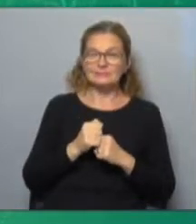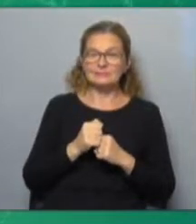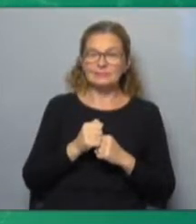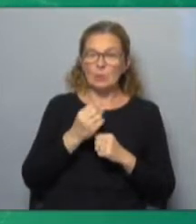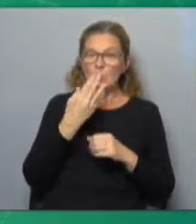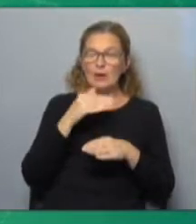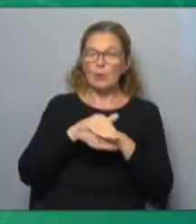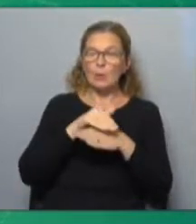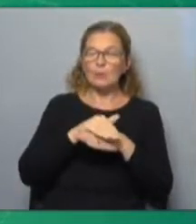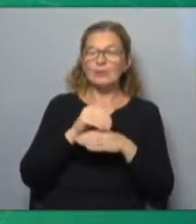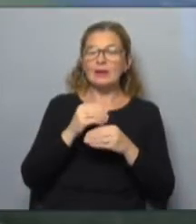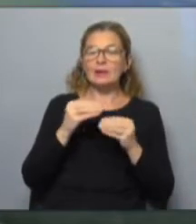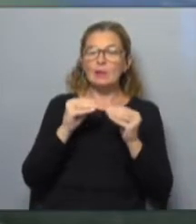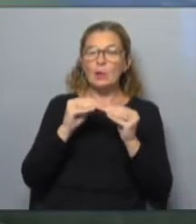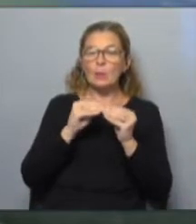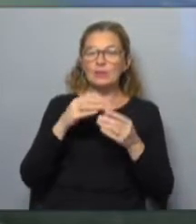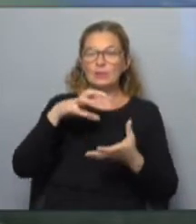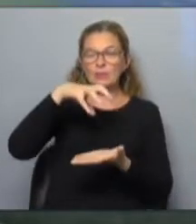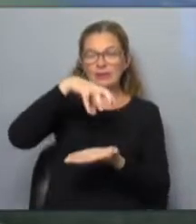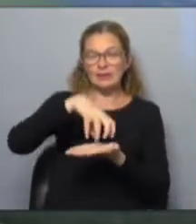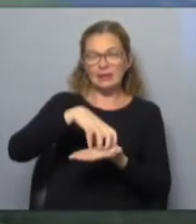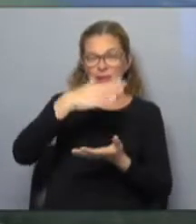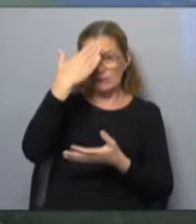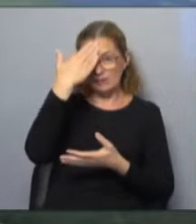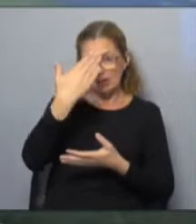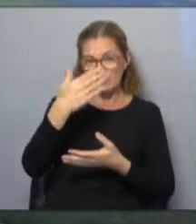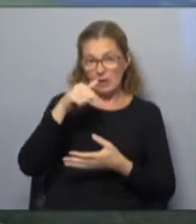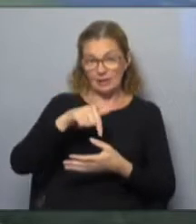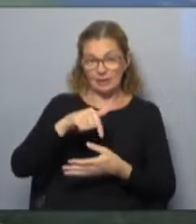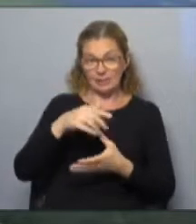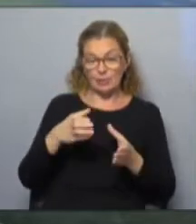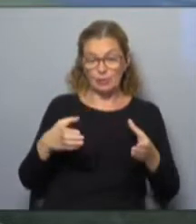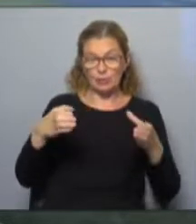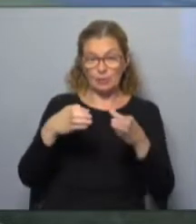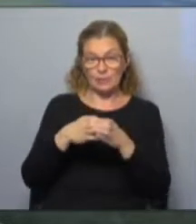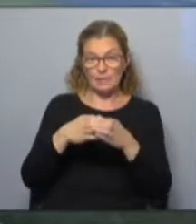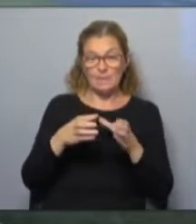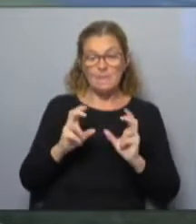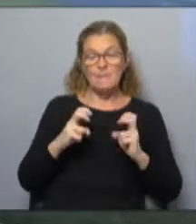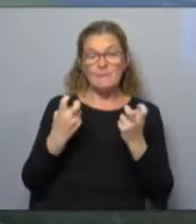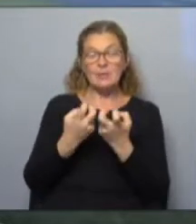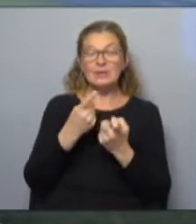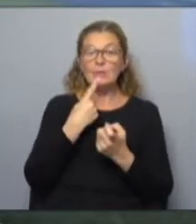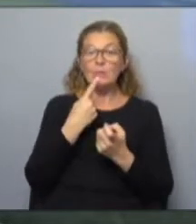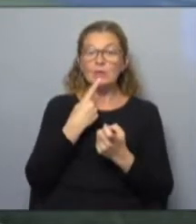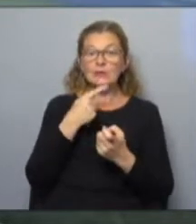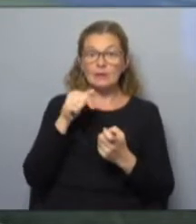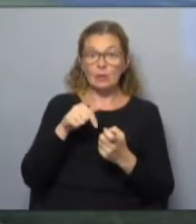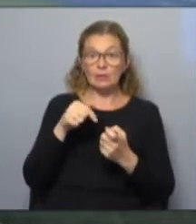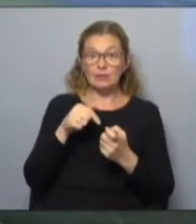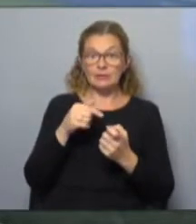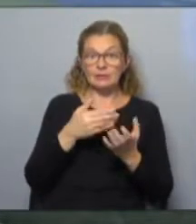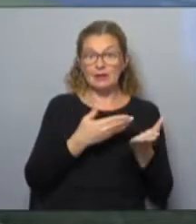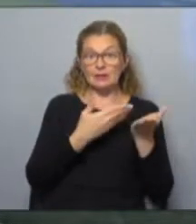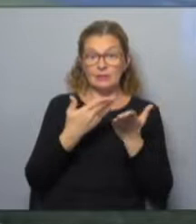Buenas compañeros, ¿cómo andan? Estamos en la sede del Frente Amplio porque aquí está reunida la mesa política del partido. En este momento está